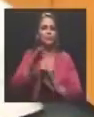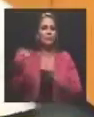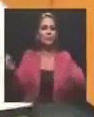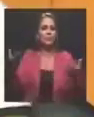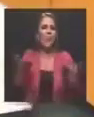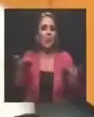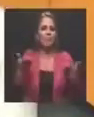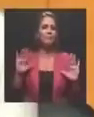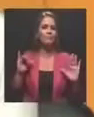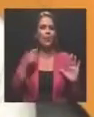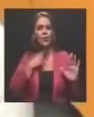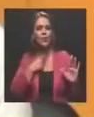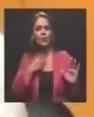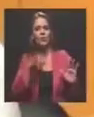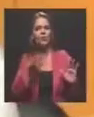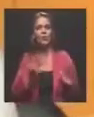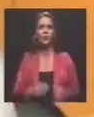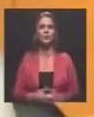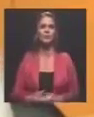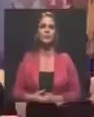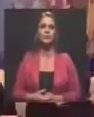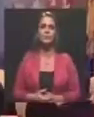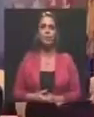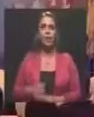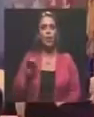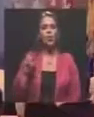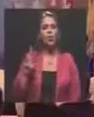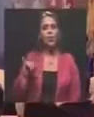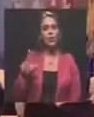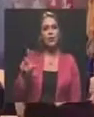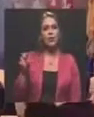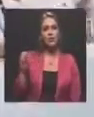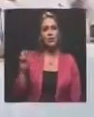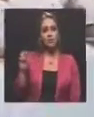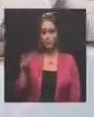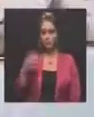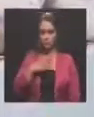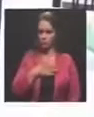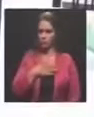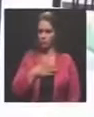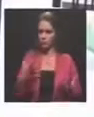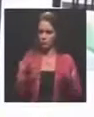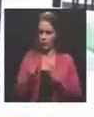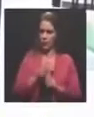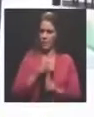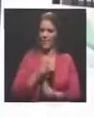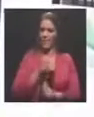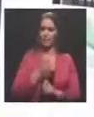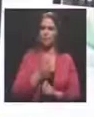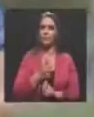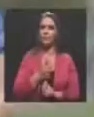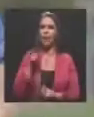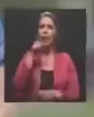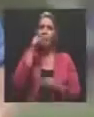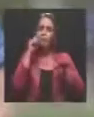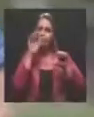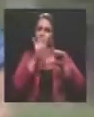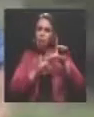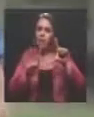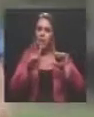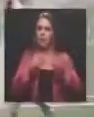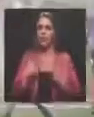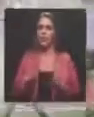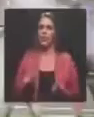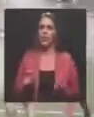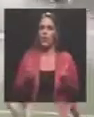desarrollo como el fútbol. Para Wilson Ceneme, presidente de la Comisión de Árbitros de la Conmebol, el VAR es un salvavidas para